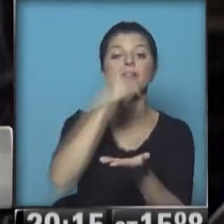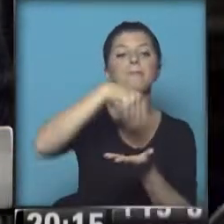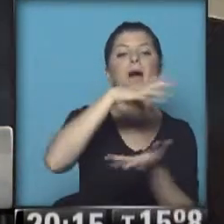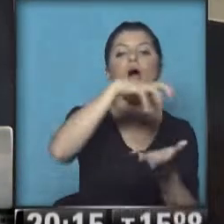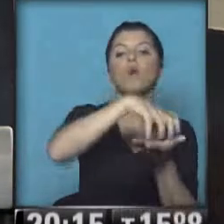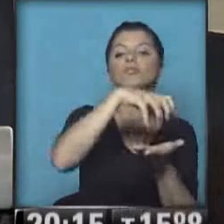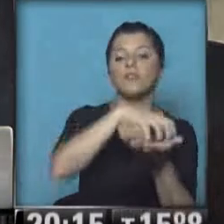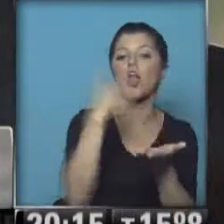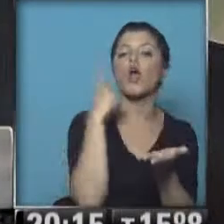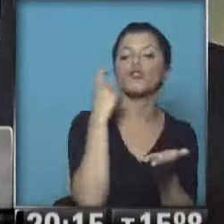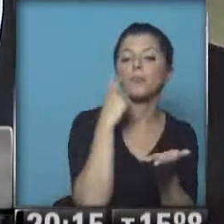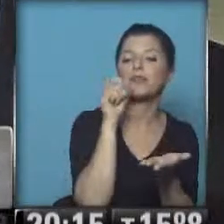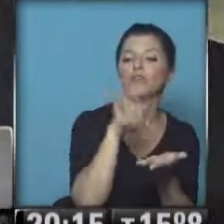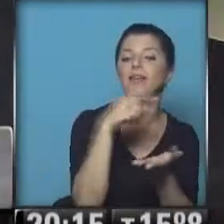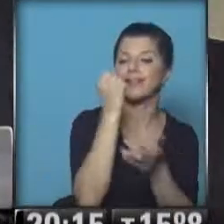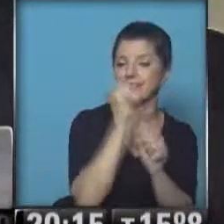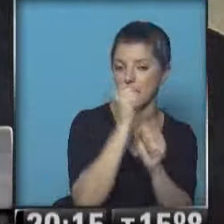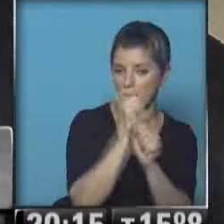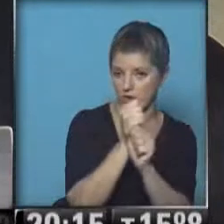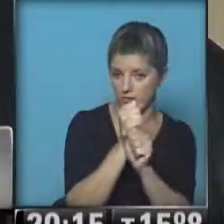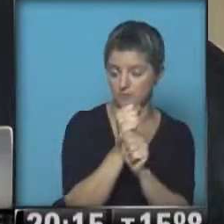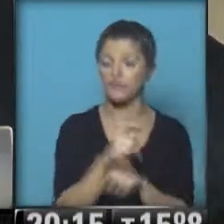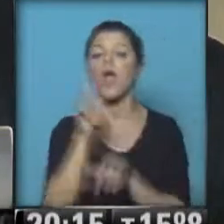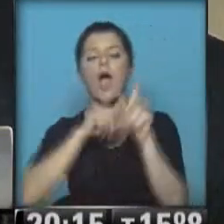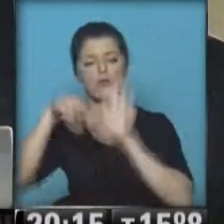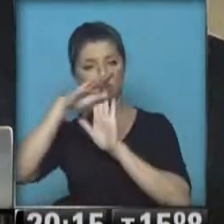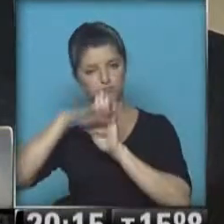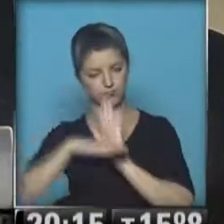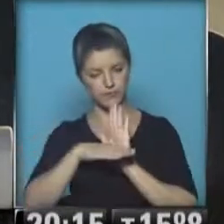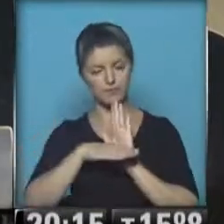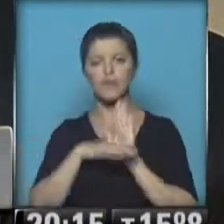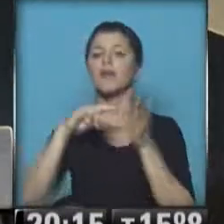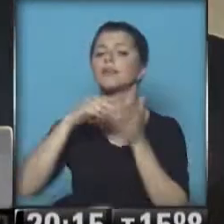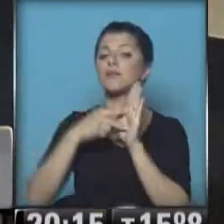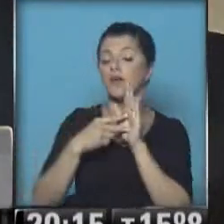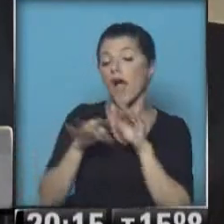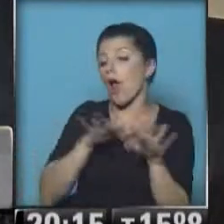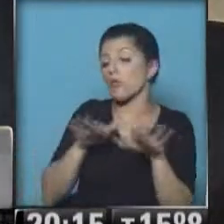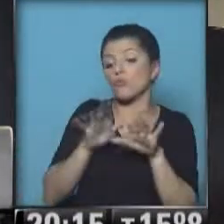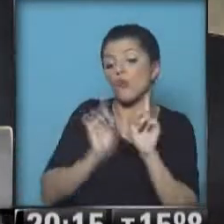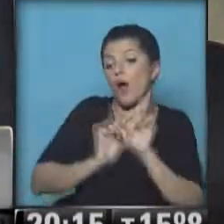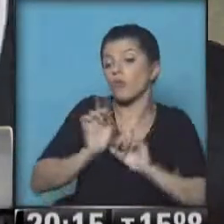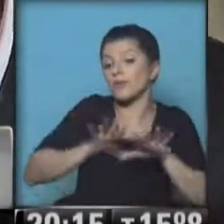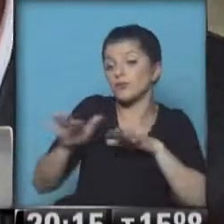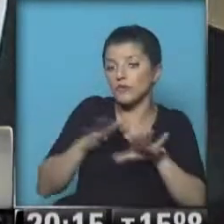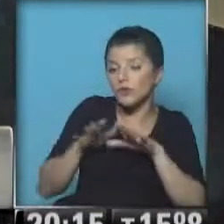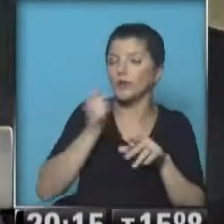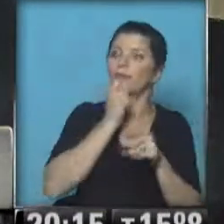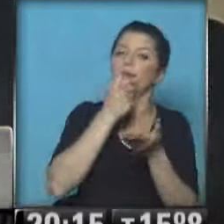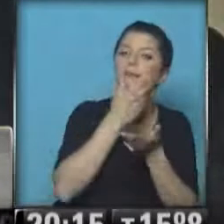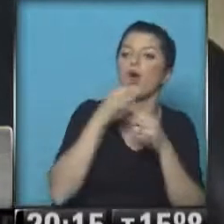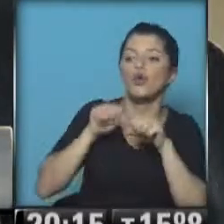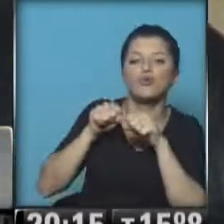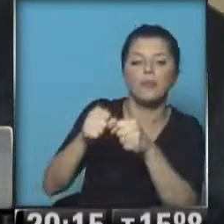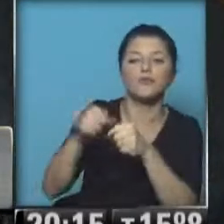Empleo. Definir medidas puntuales que signifiquen poder revertir situaciones de suspensión o despido. En